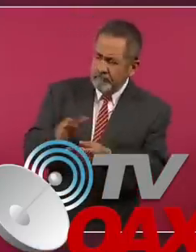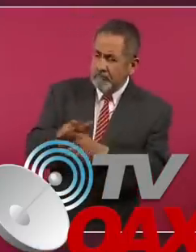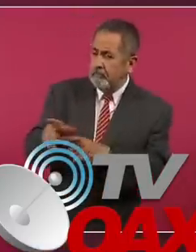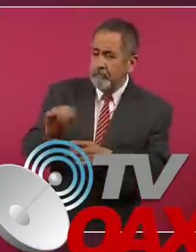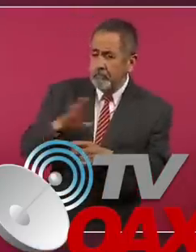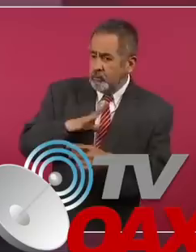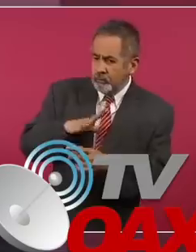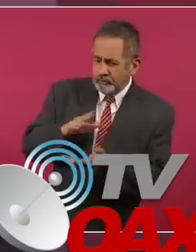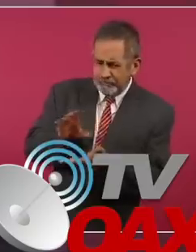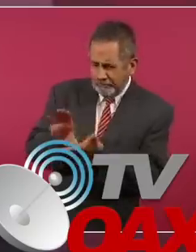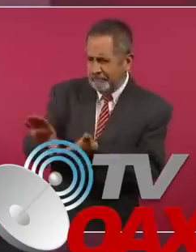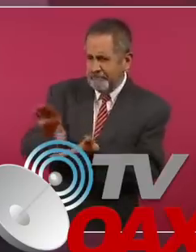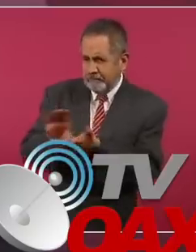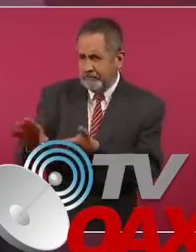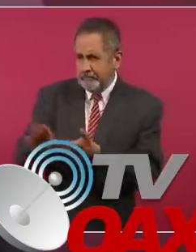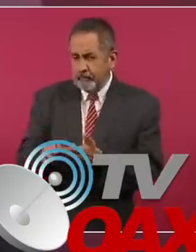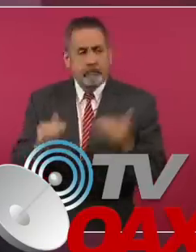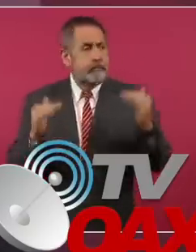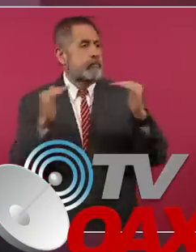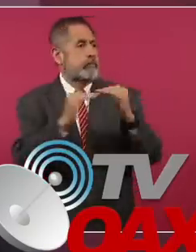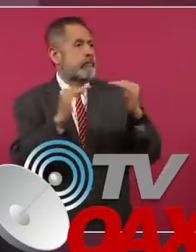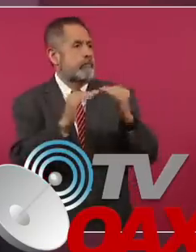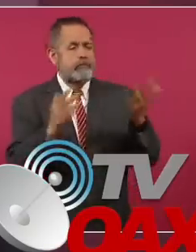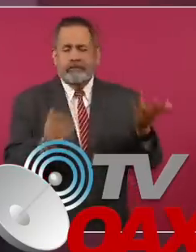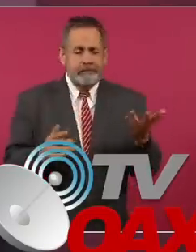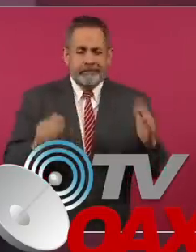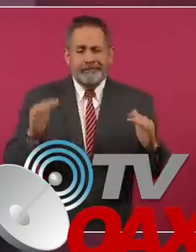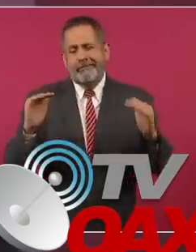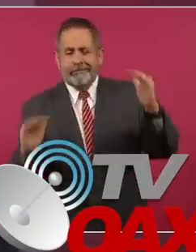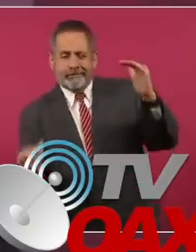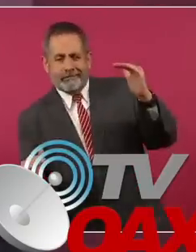porque no puede haber trato igual entre desiguales.